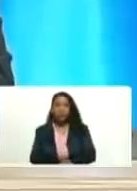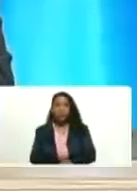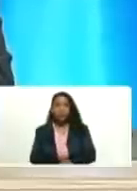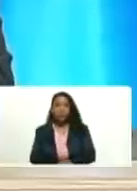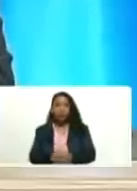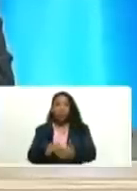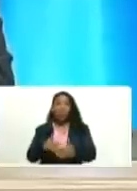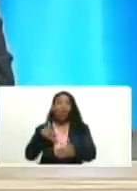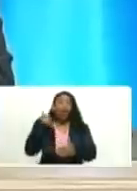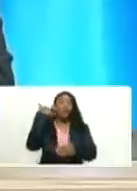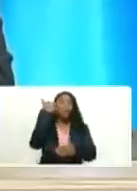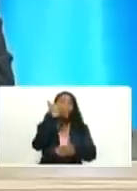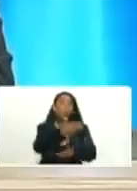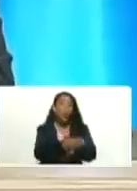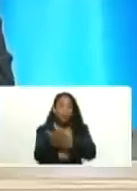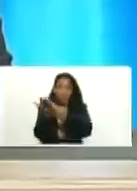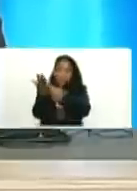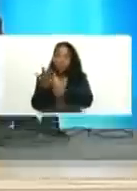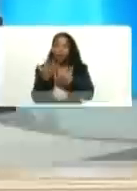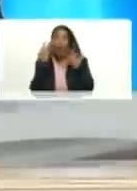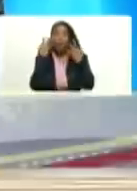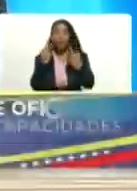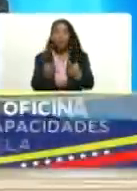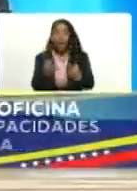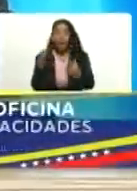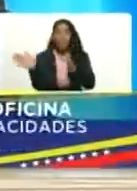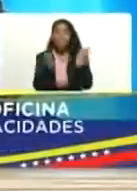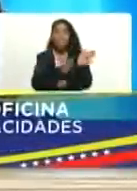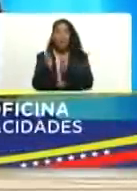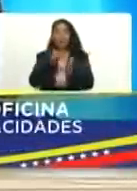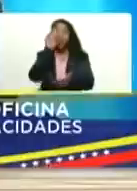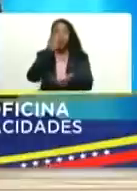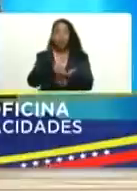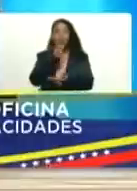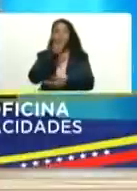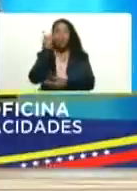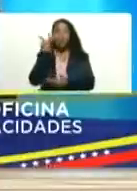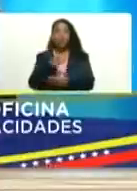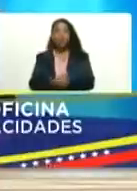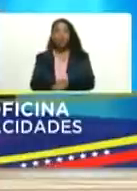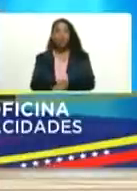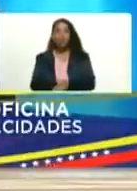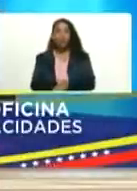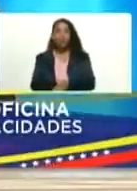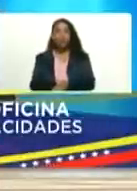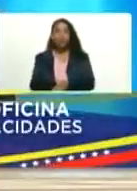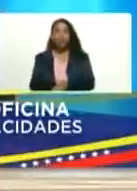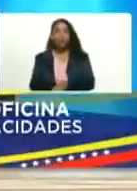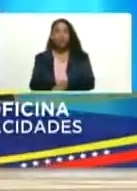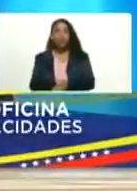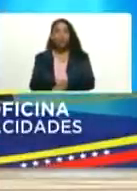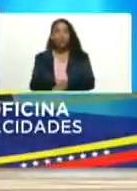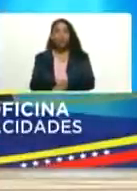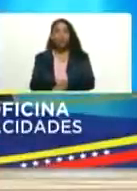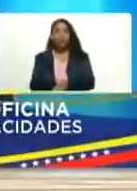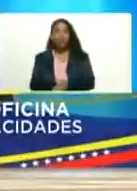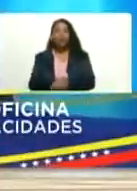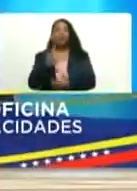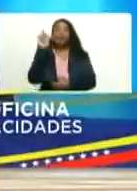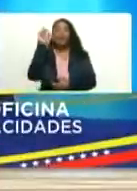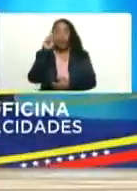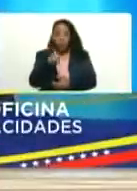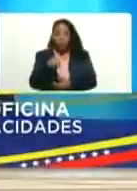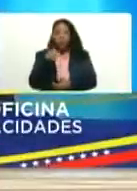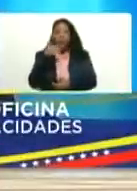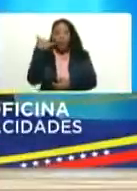Luego recibimos la visita en marzo de 2022. Y también tuvimos